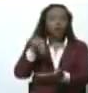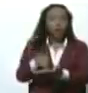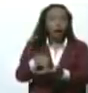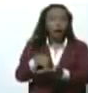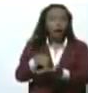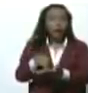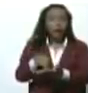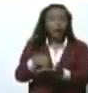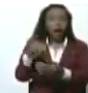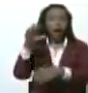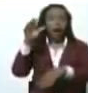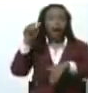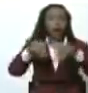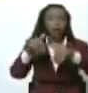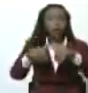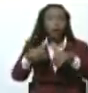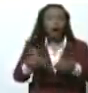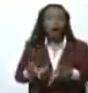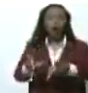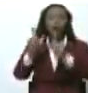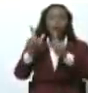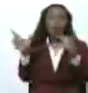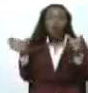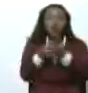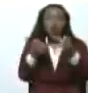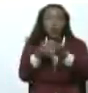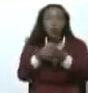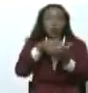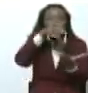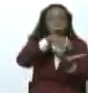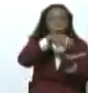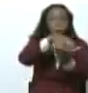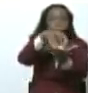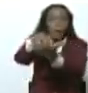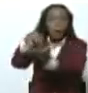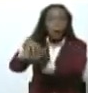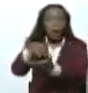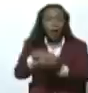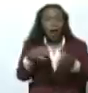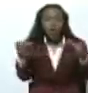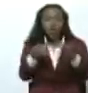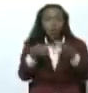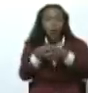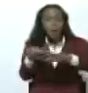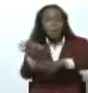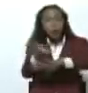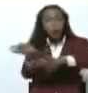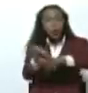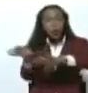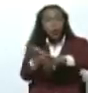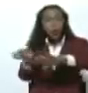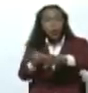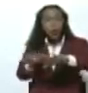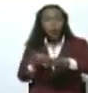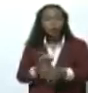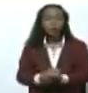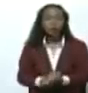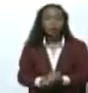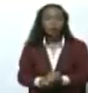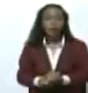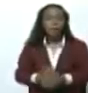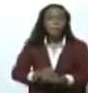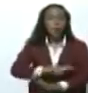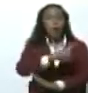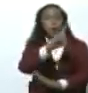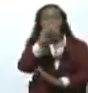autoriza a las juntas regionales, a las juntas municipales, para